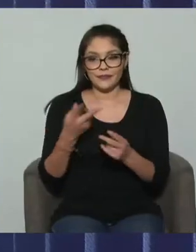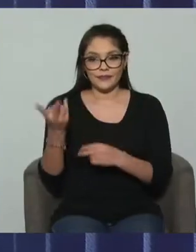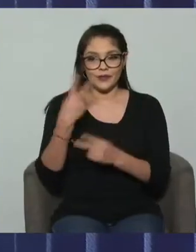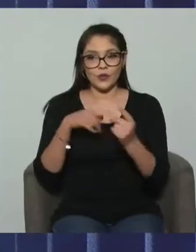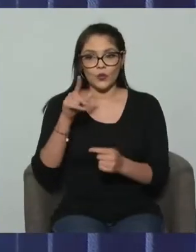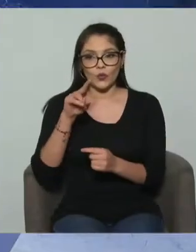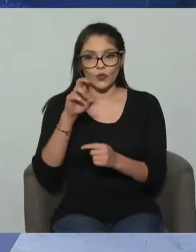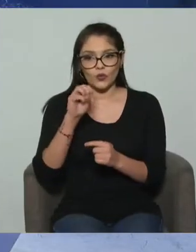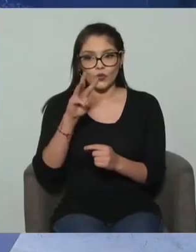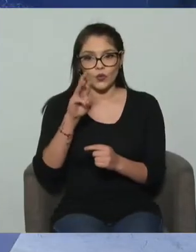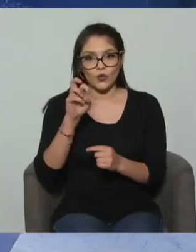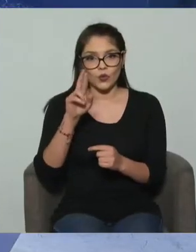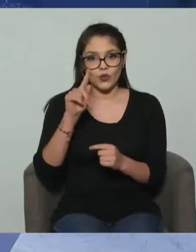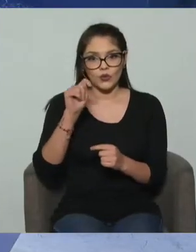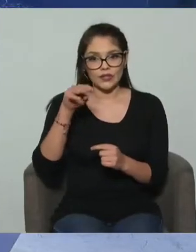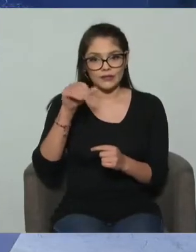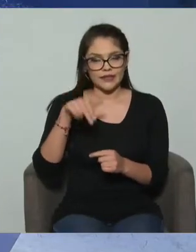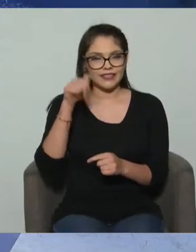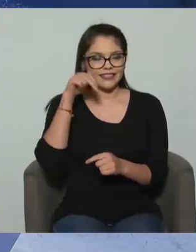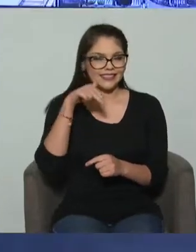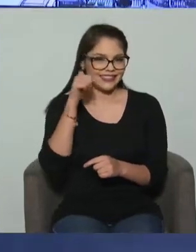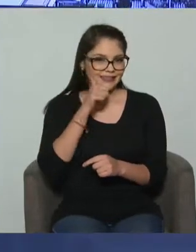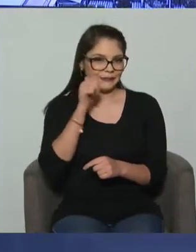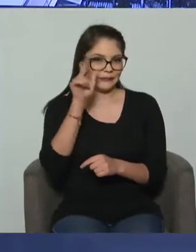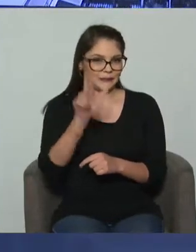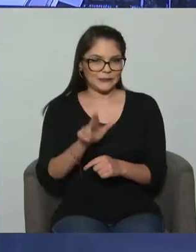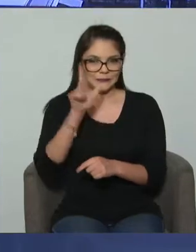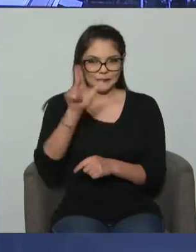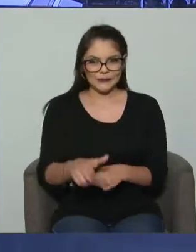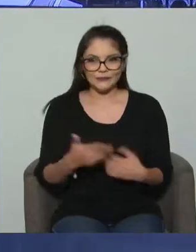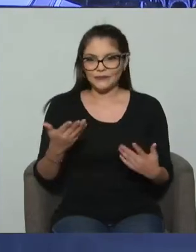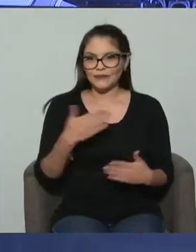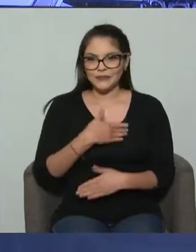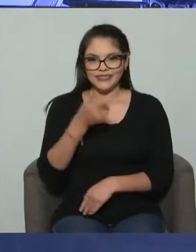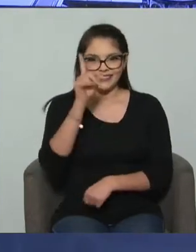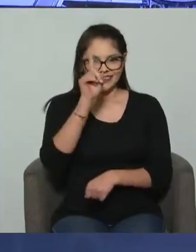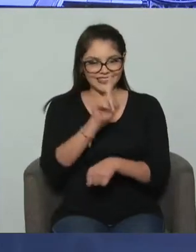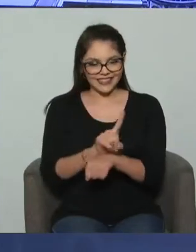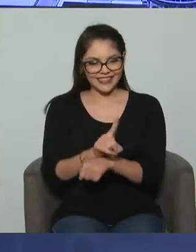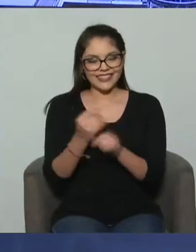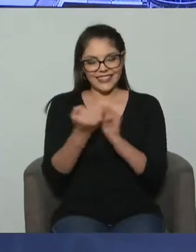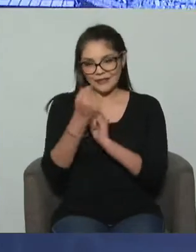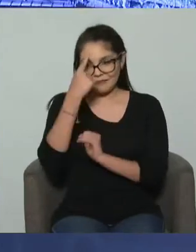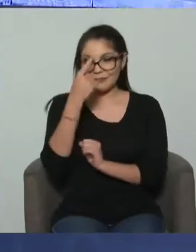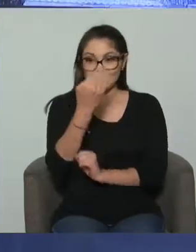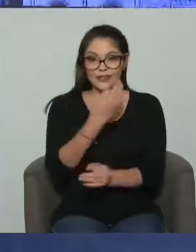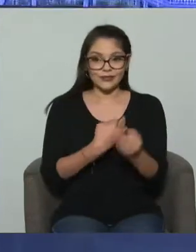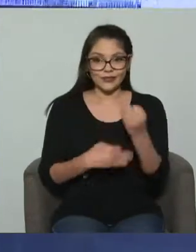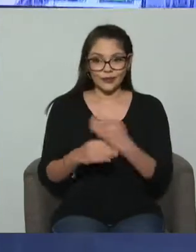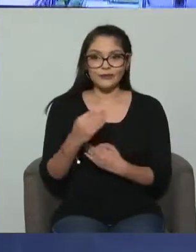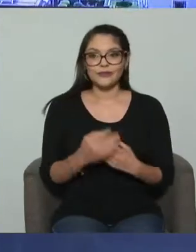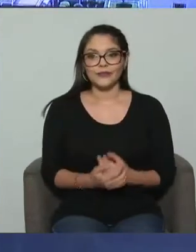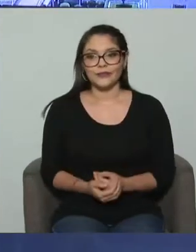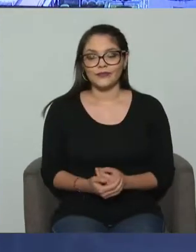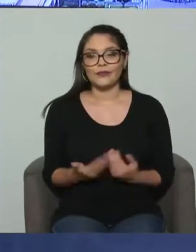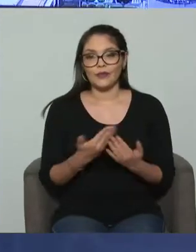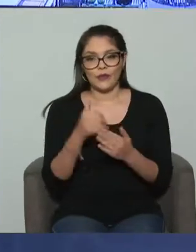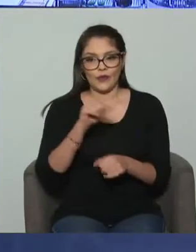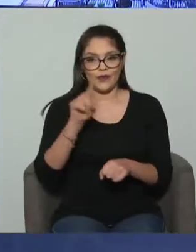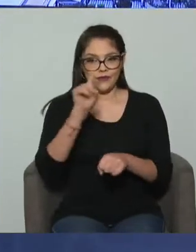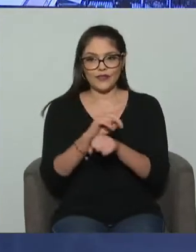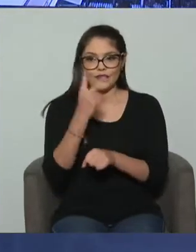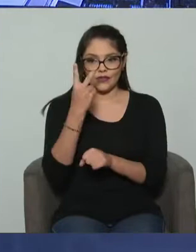es integrante del Consejo Directivo de la Red por los Derechos de la Infancia en México y la hemos tenido en vivo aquí en Capital 21. Vamos a hacer una pausa en